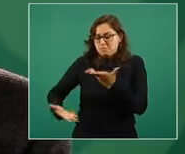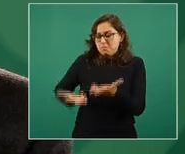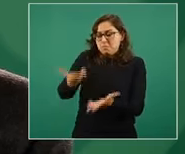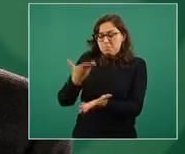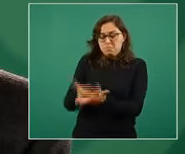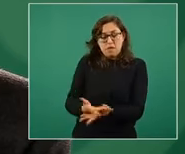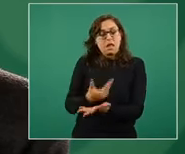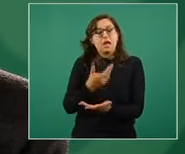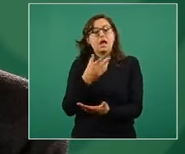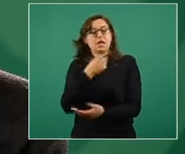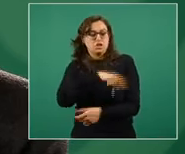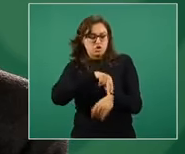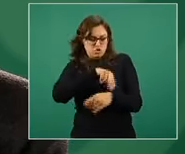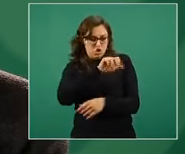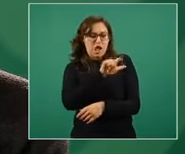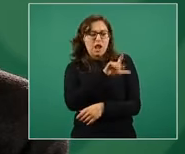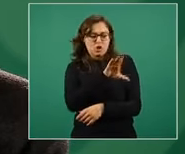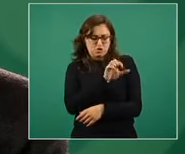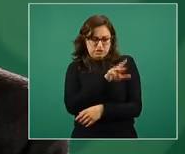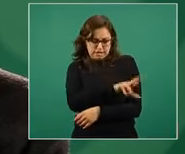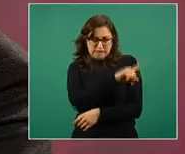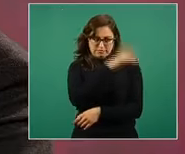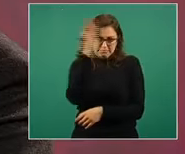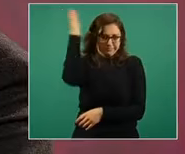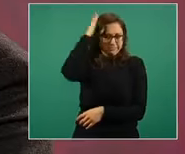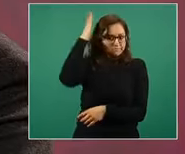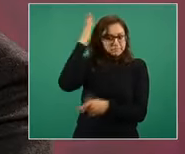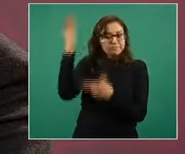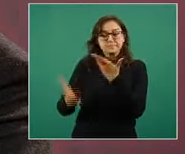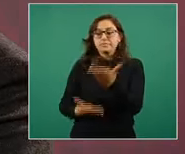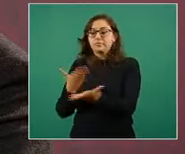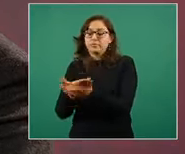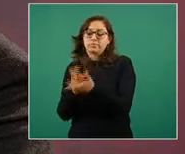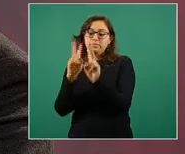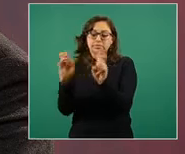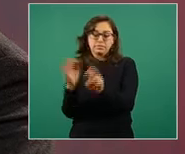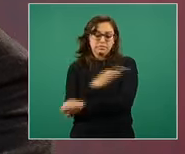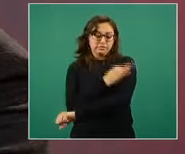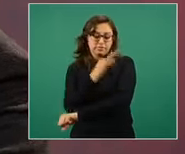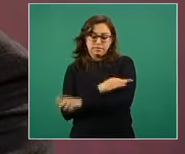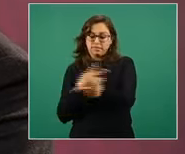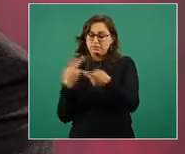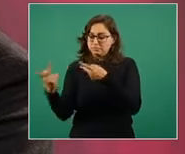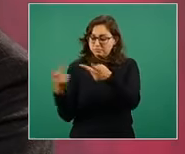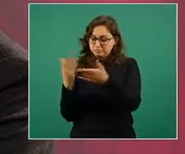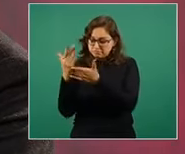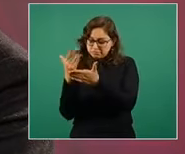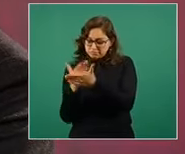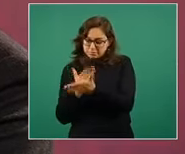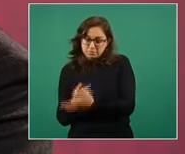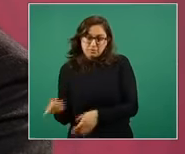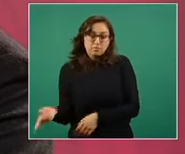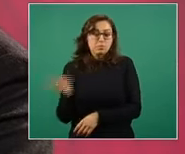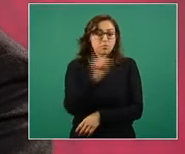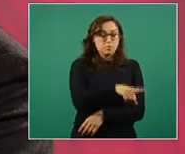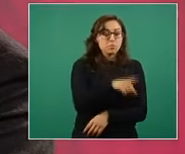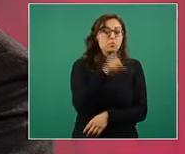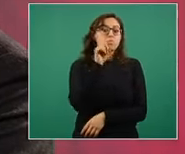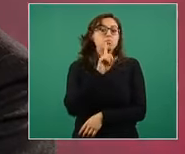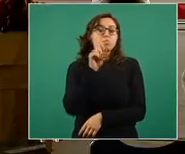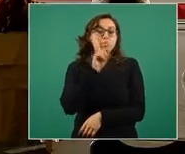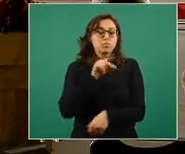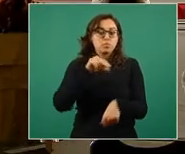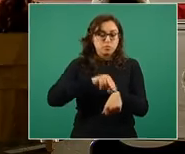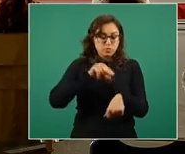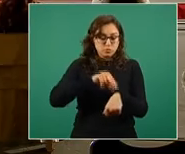Vacunación. Efectivamente, había una persona, una doctora, que ya luego identificamos que se trata de una dermatóloga